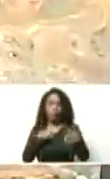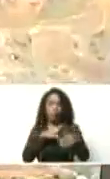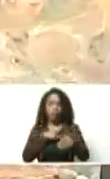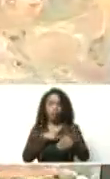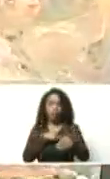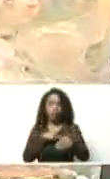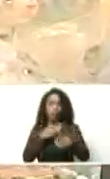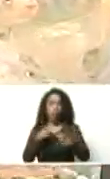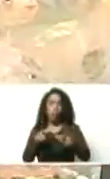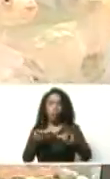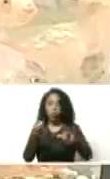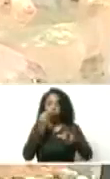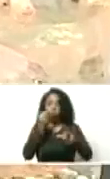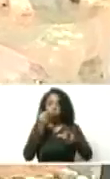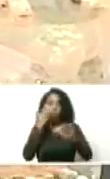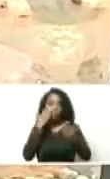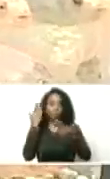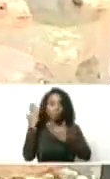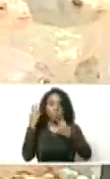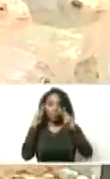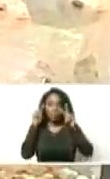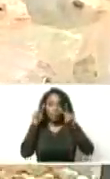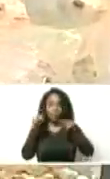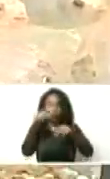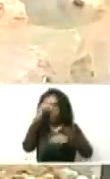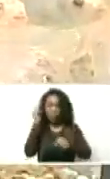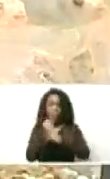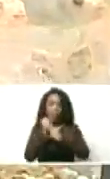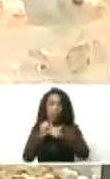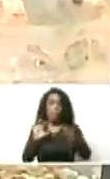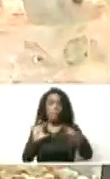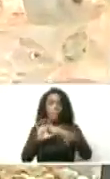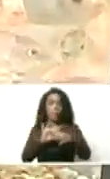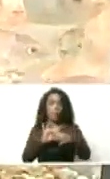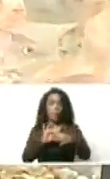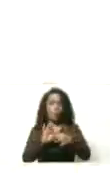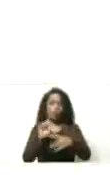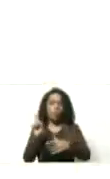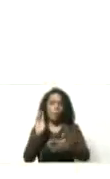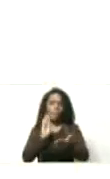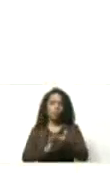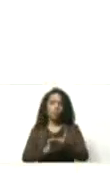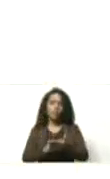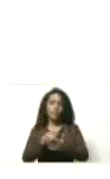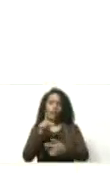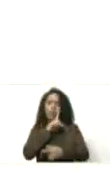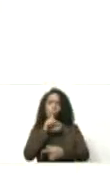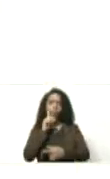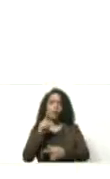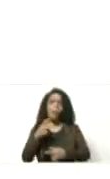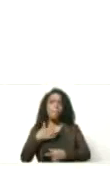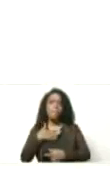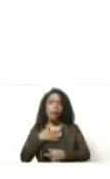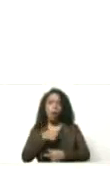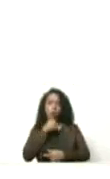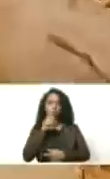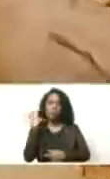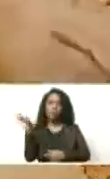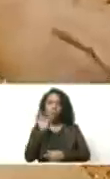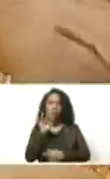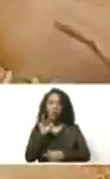menú, como bien lo ha observado, con el trabajo articulado. ¿Quién te puso ese nombre, Yagna? Mi abuela. ¿De dónde lo